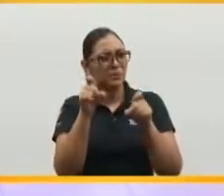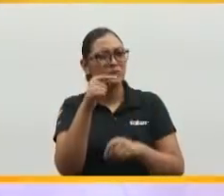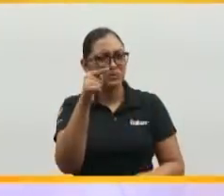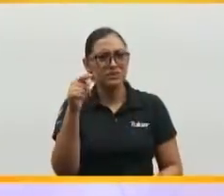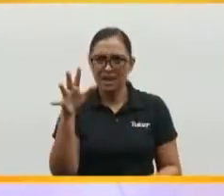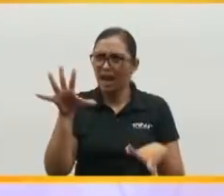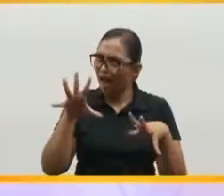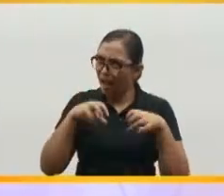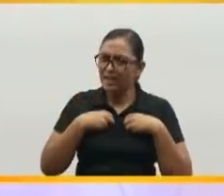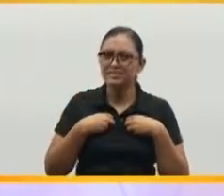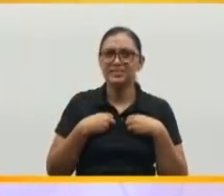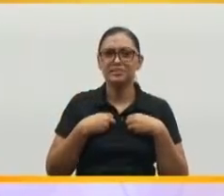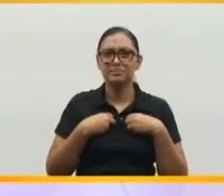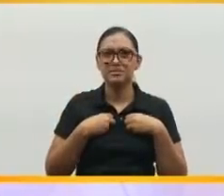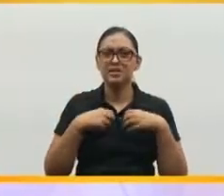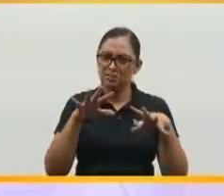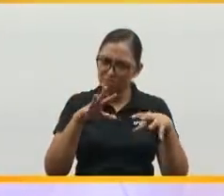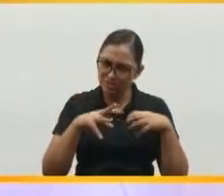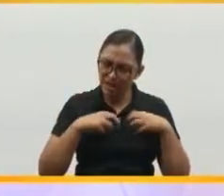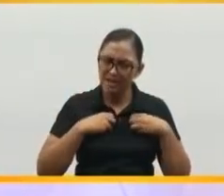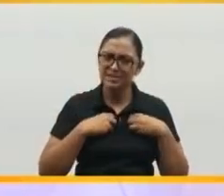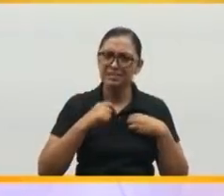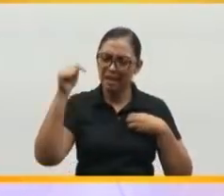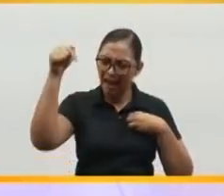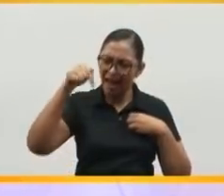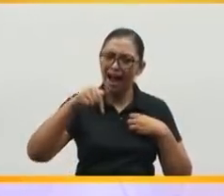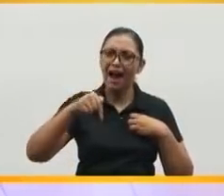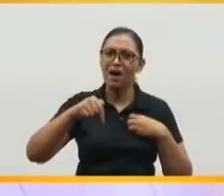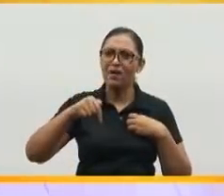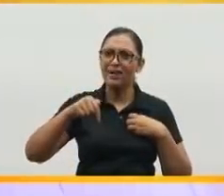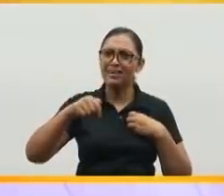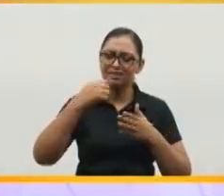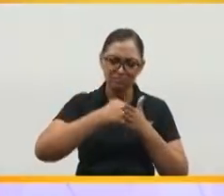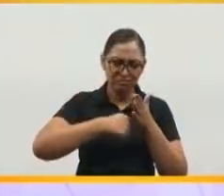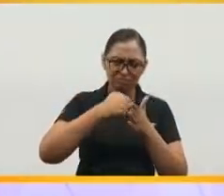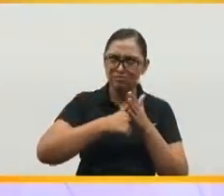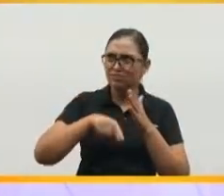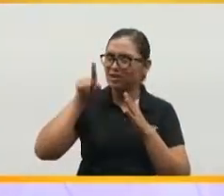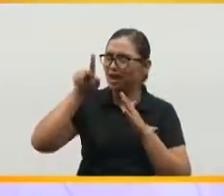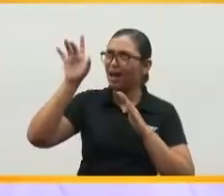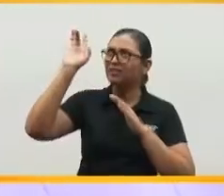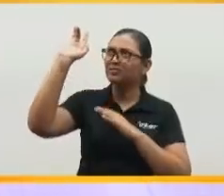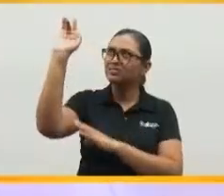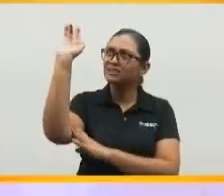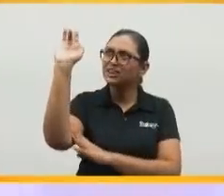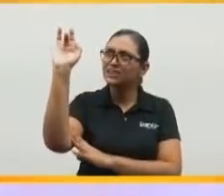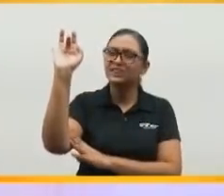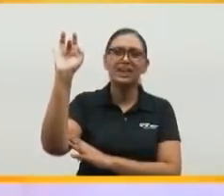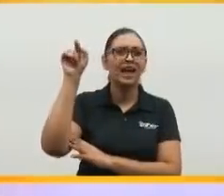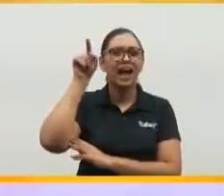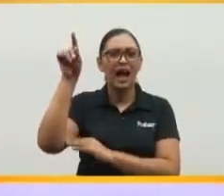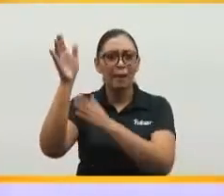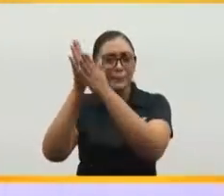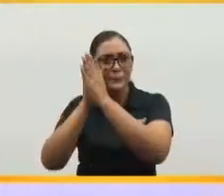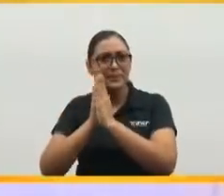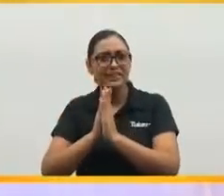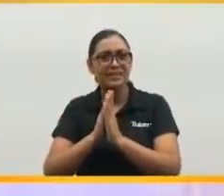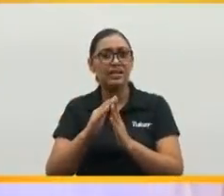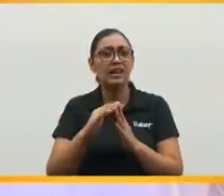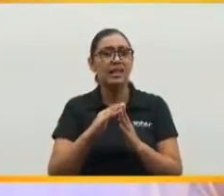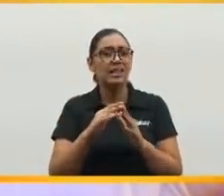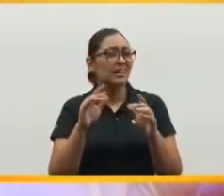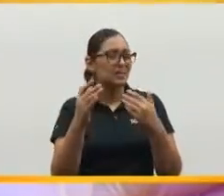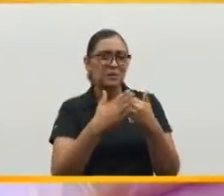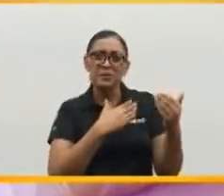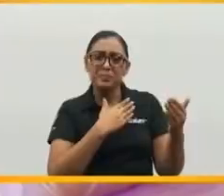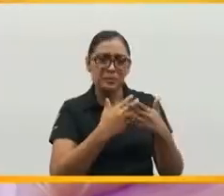esa palabra de parte de Dios? ¿Habrá alguien que va a tocar esa puerta? ¿Habrá alguien que va a pedirle al Señor? ¿Habrá alguien que va a entender que aunque la naturaleza,